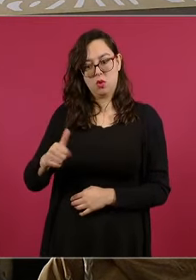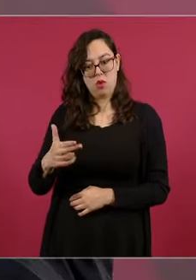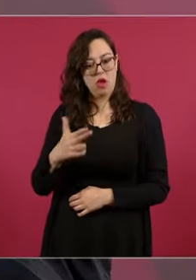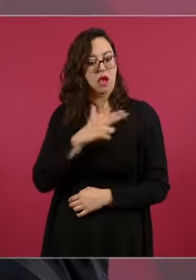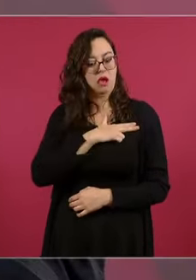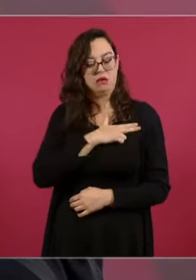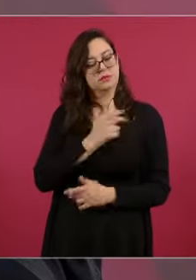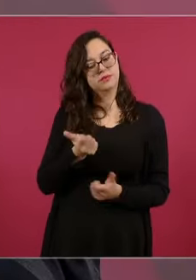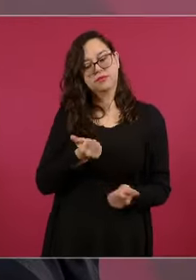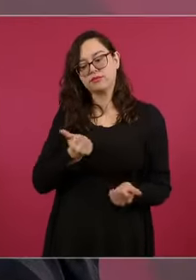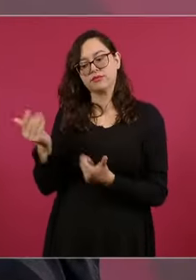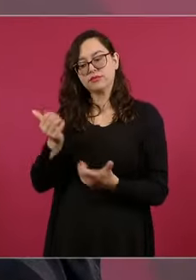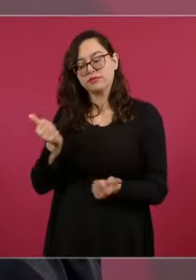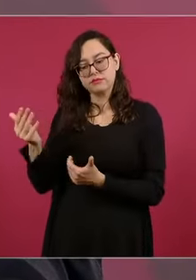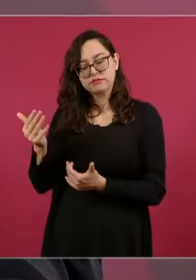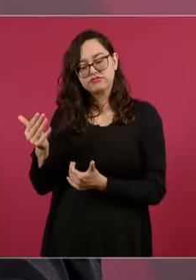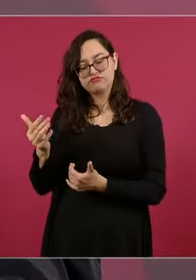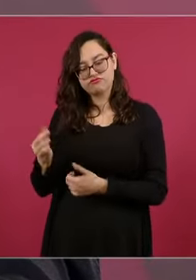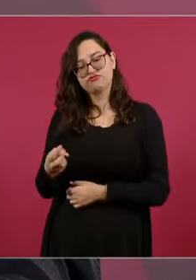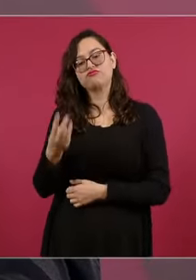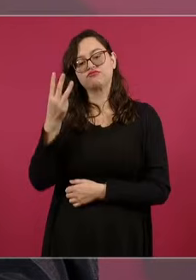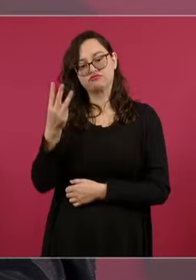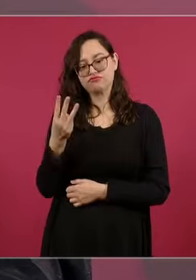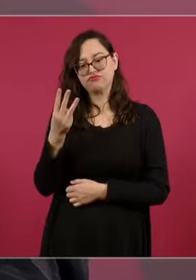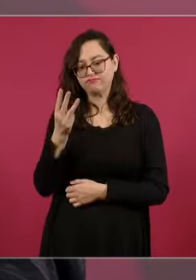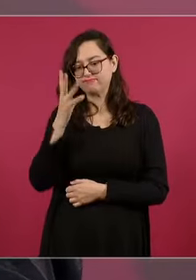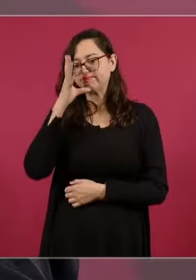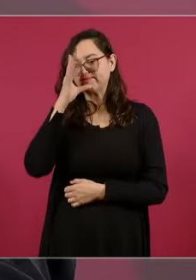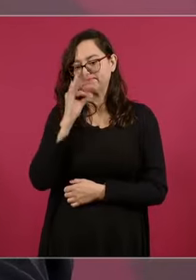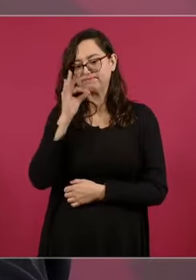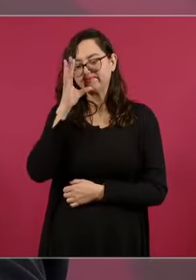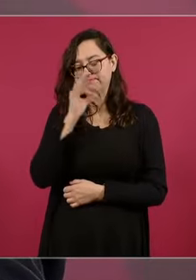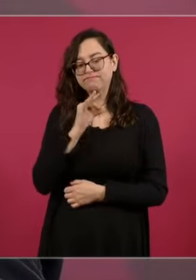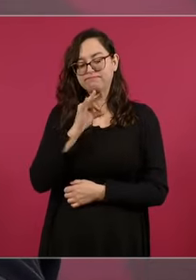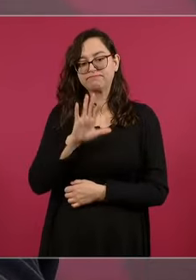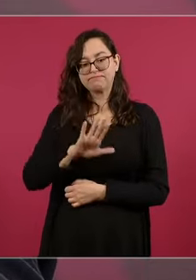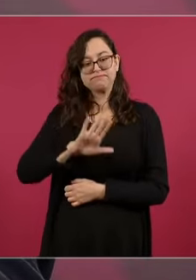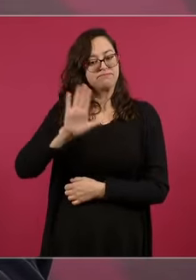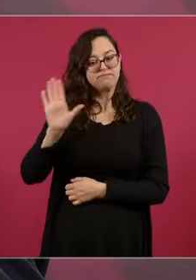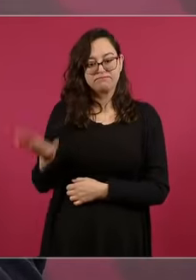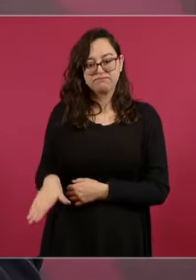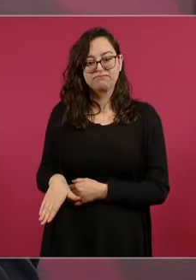los atendieron, pero no pudieron salvarlos.